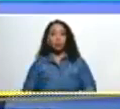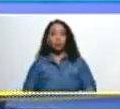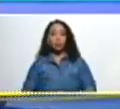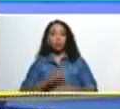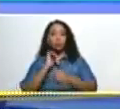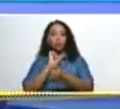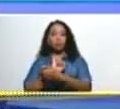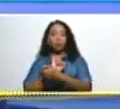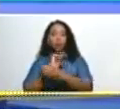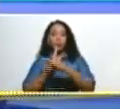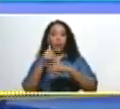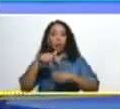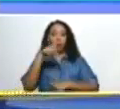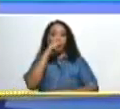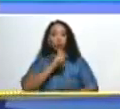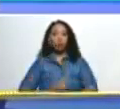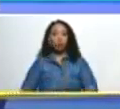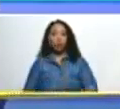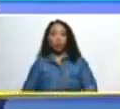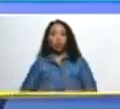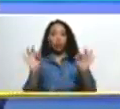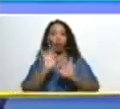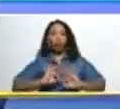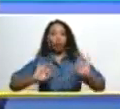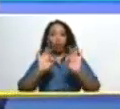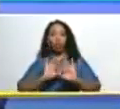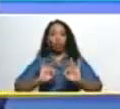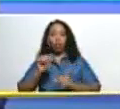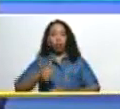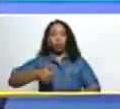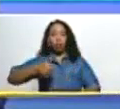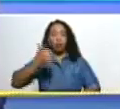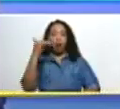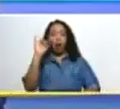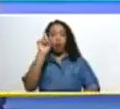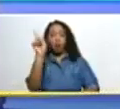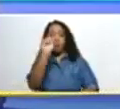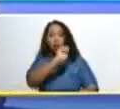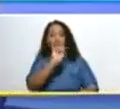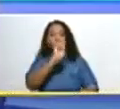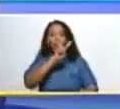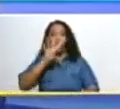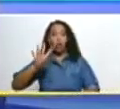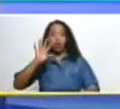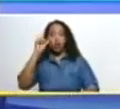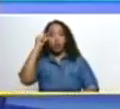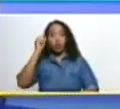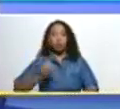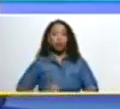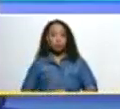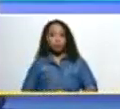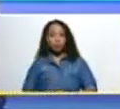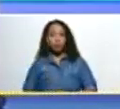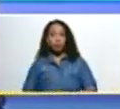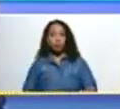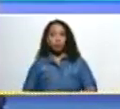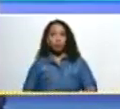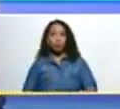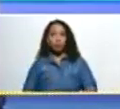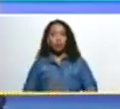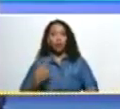Detenidos este año. Nada más tenemos un mes y 24 días. O sea,